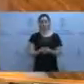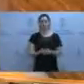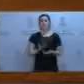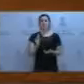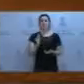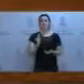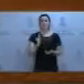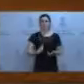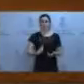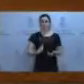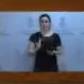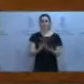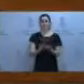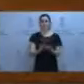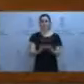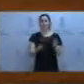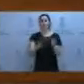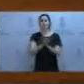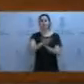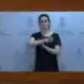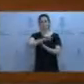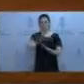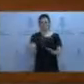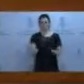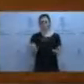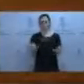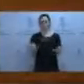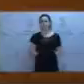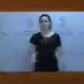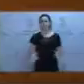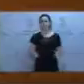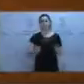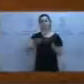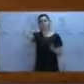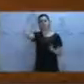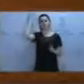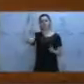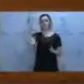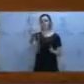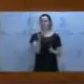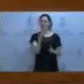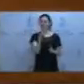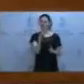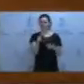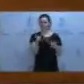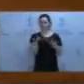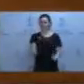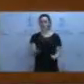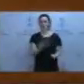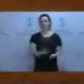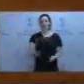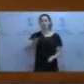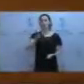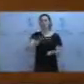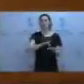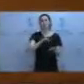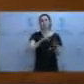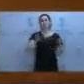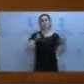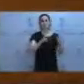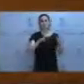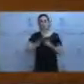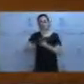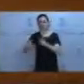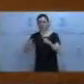Esta proposición no de ley no ha sido inventada, ha sido a través de hablar con los colectivos